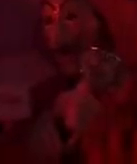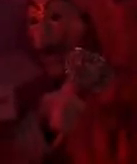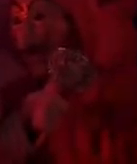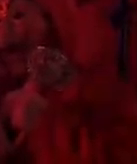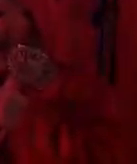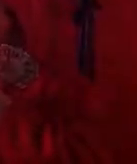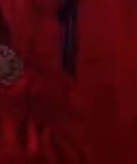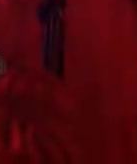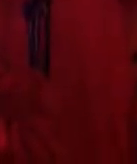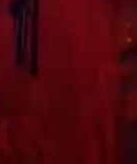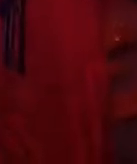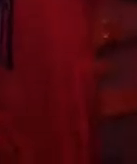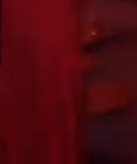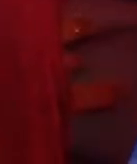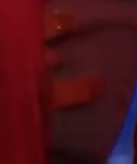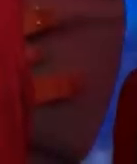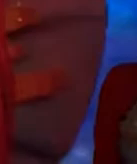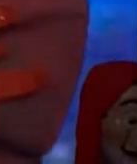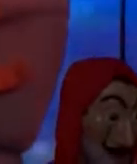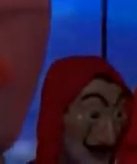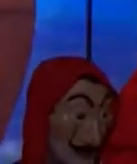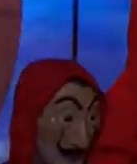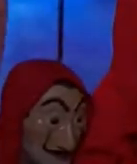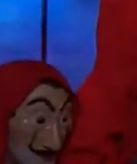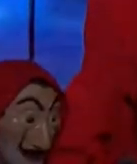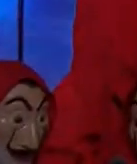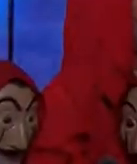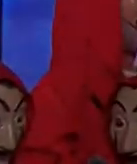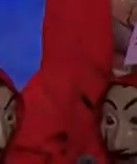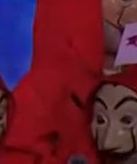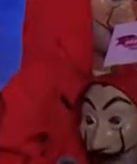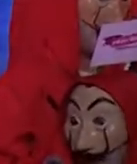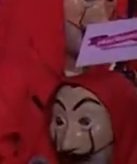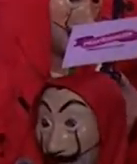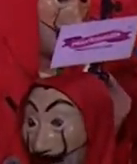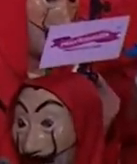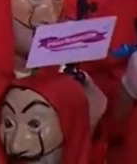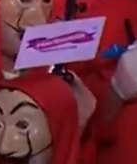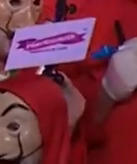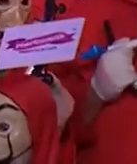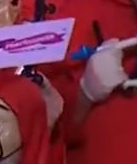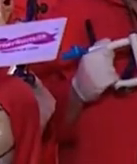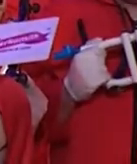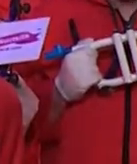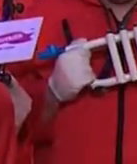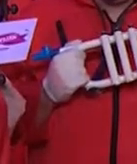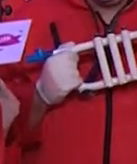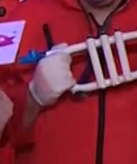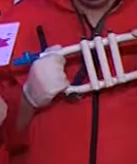Atrincherados en el recinto, voy a cerrar la chapa, no van a escapar. Y